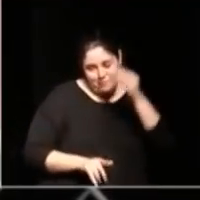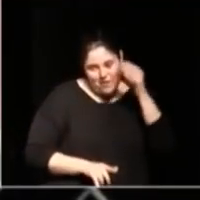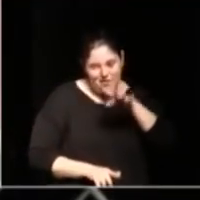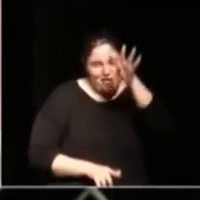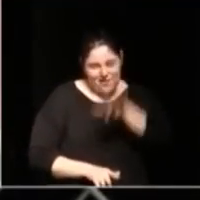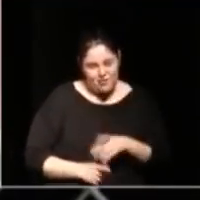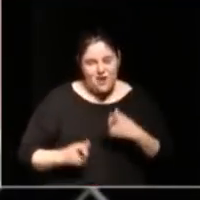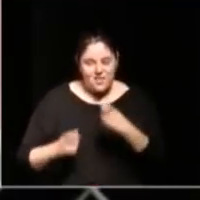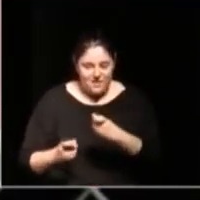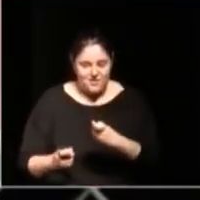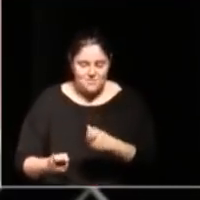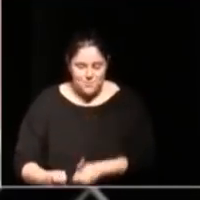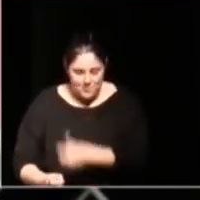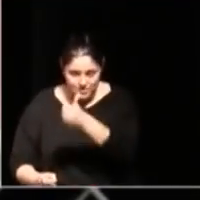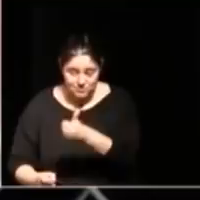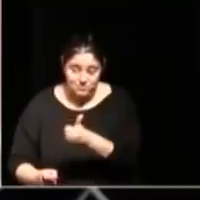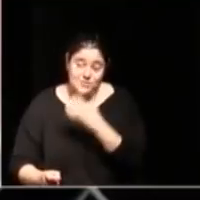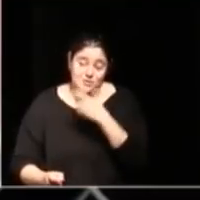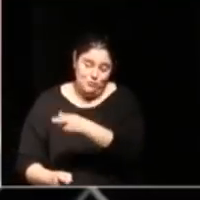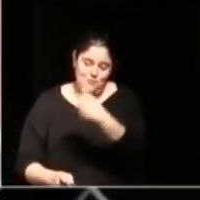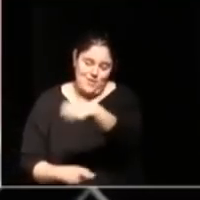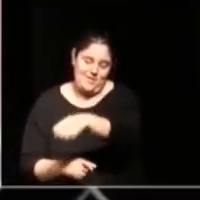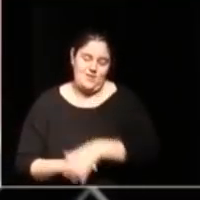necesita más como presidente.